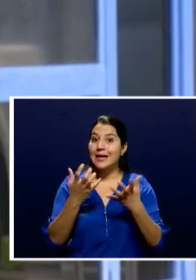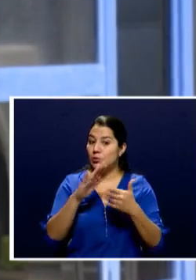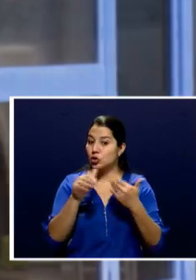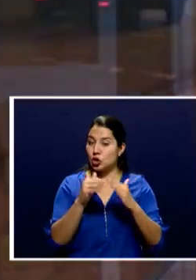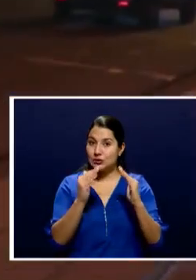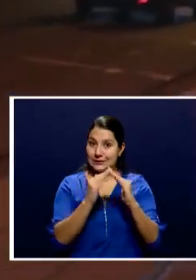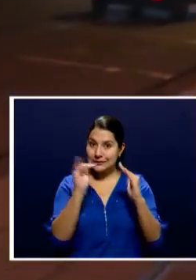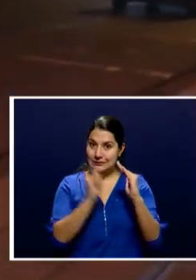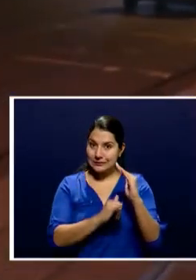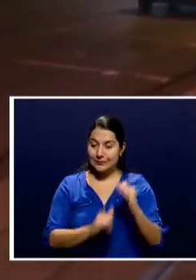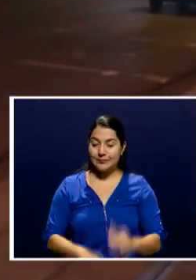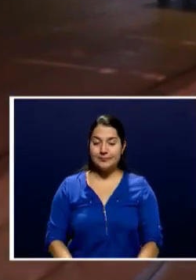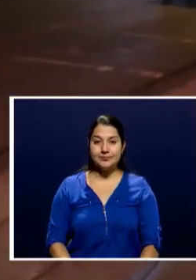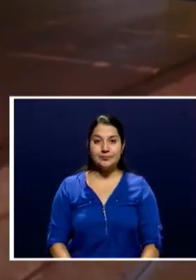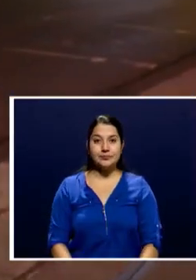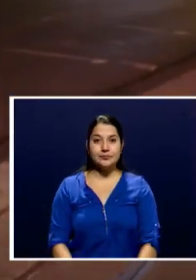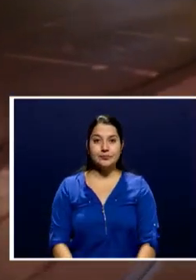casa.